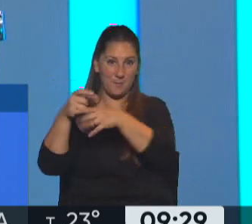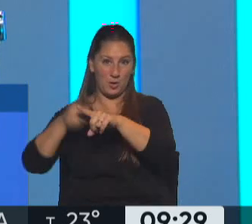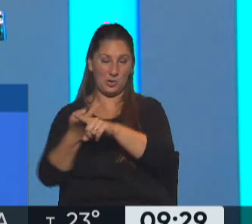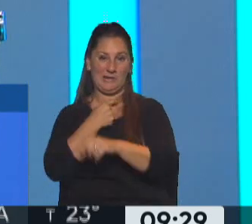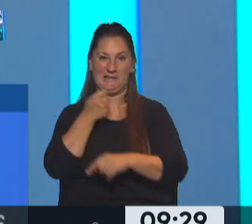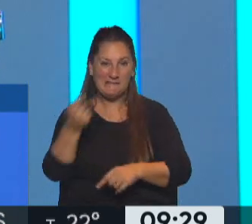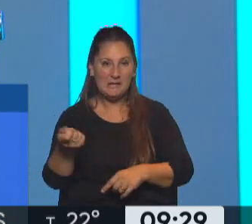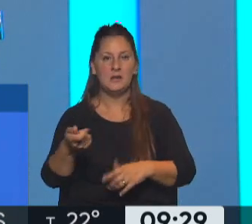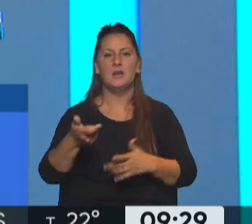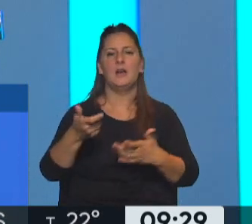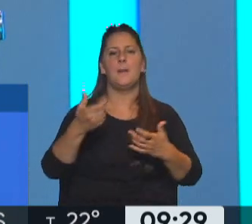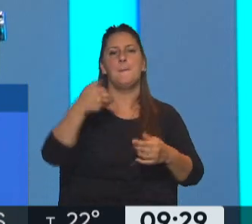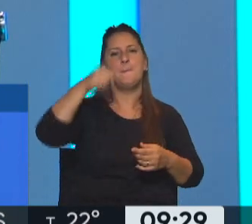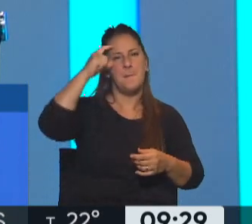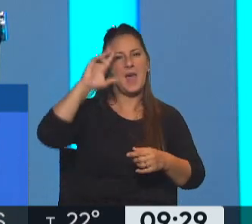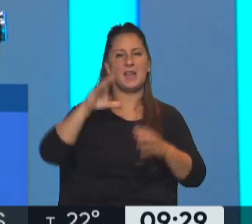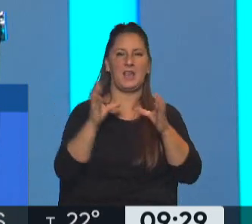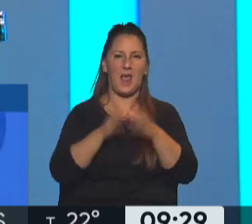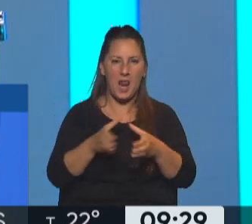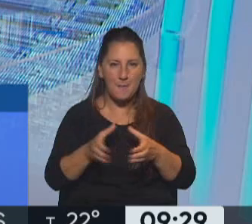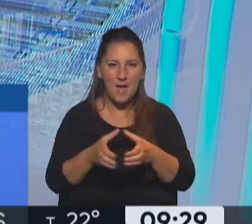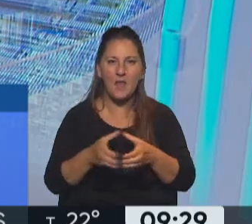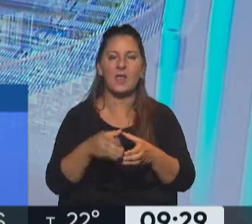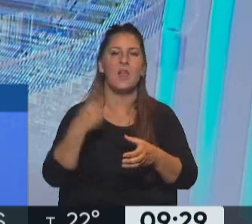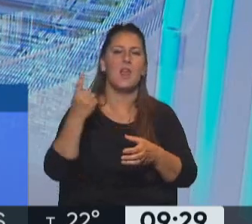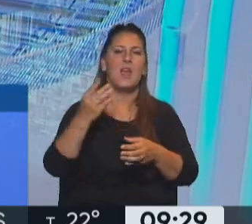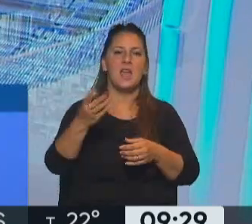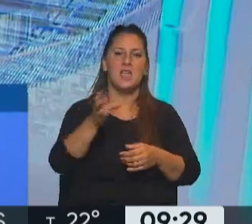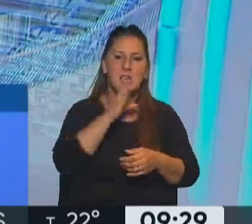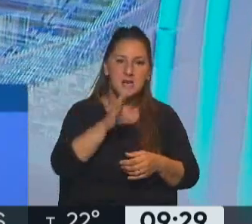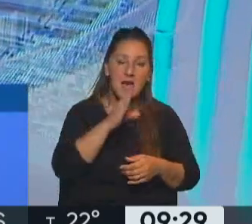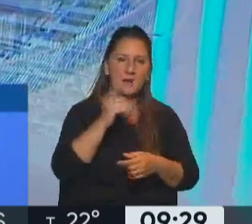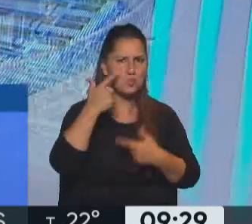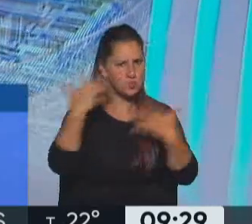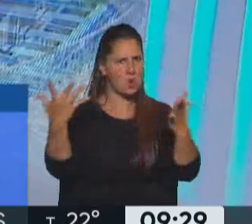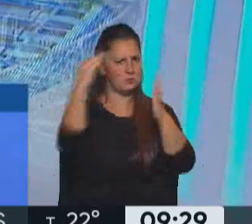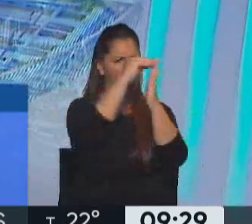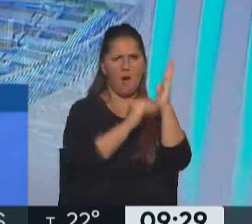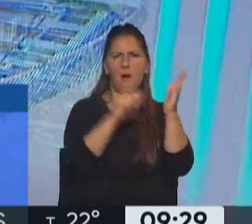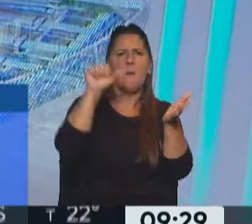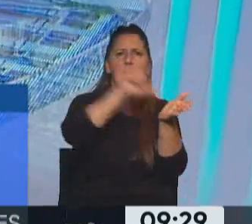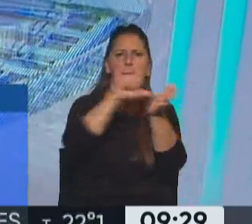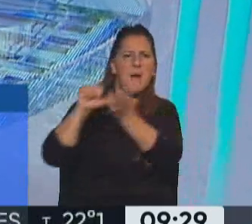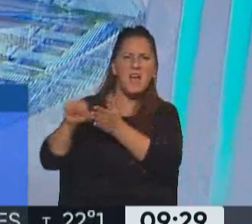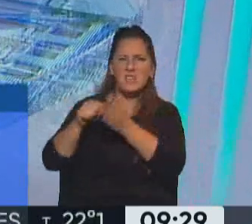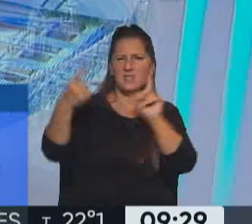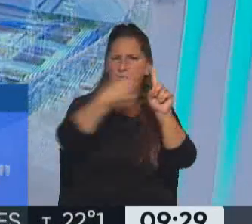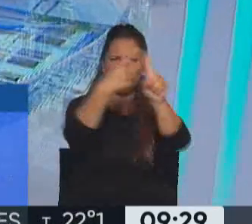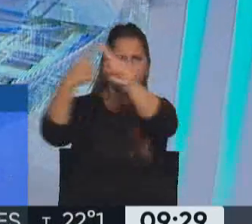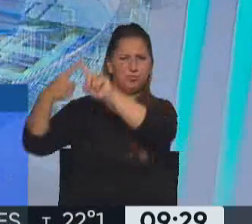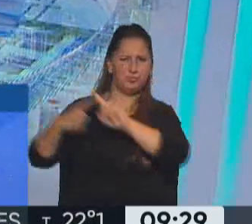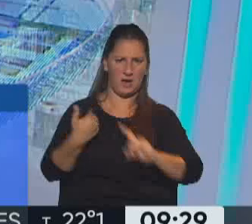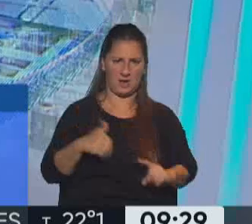Lima, haber ido con Angela Merkel, con Israel, o sea, se ha mostrado una agenda profundamente multilateral, marcando una posición